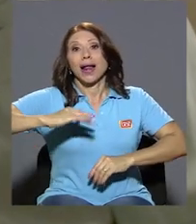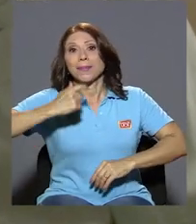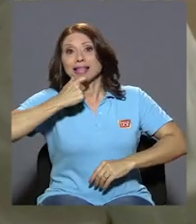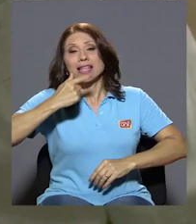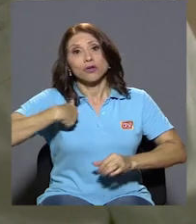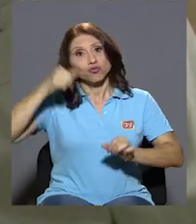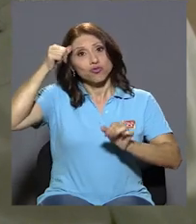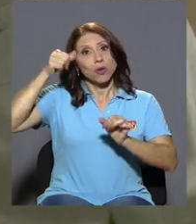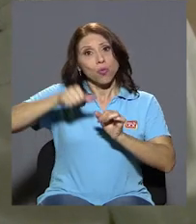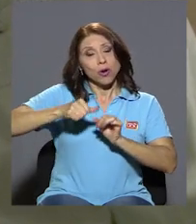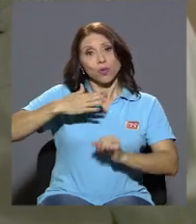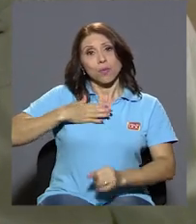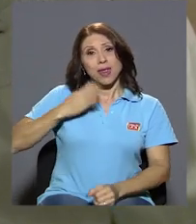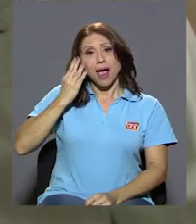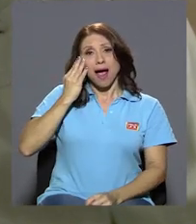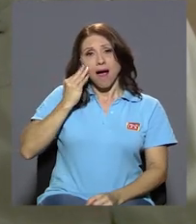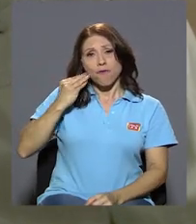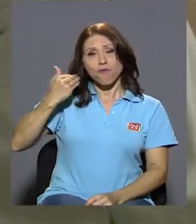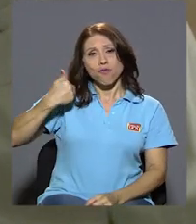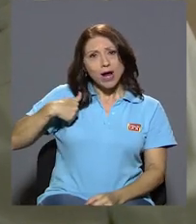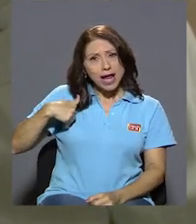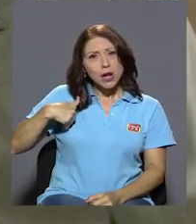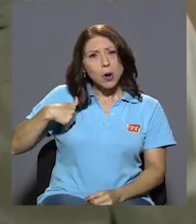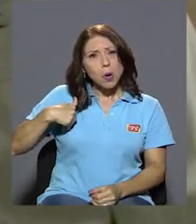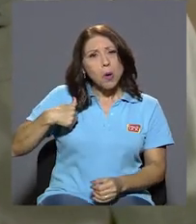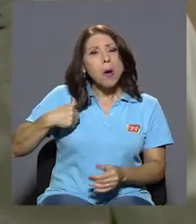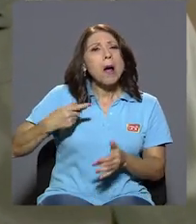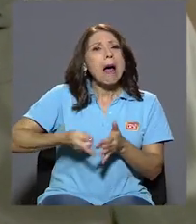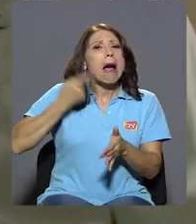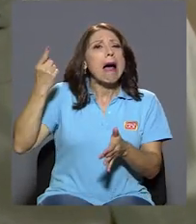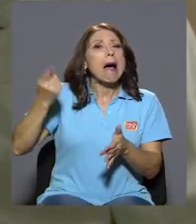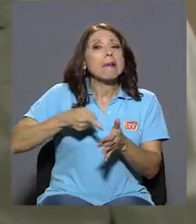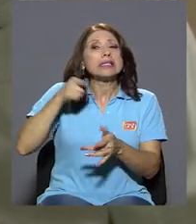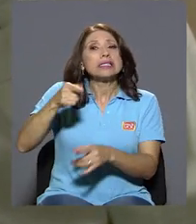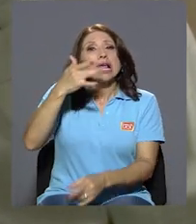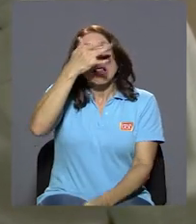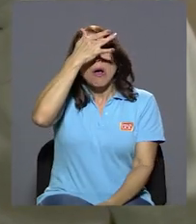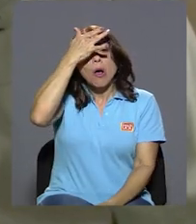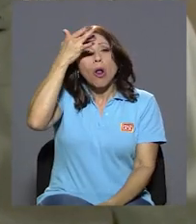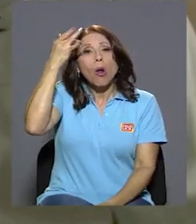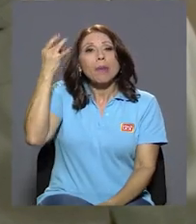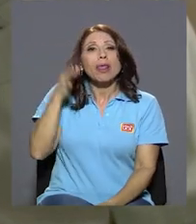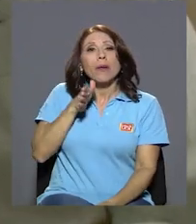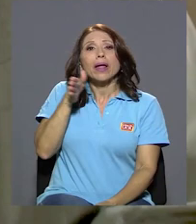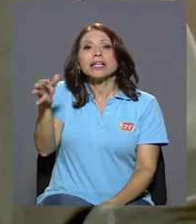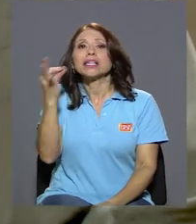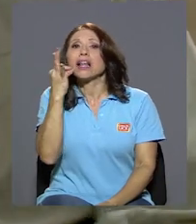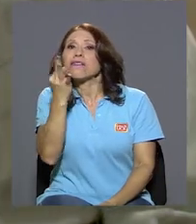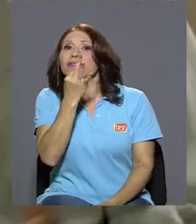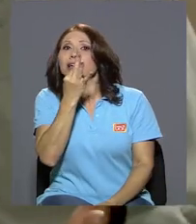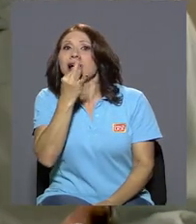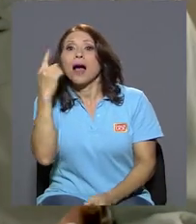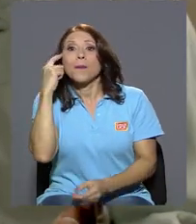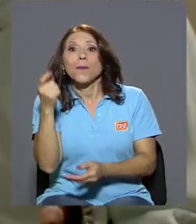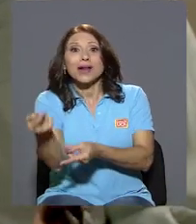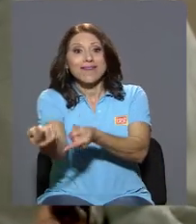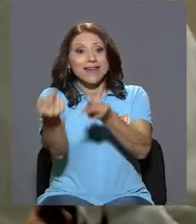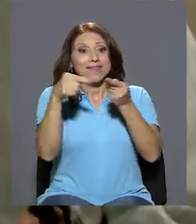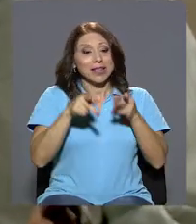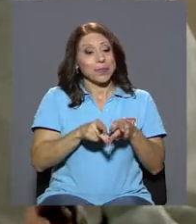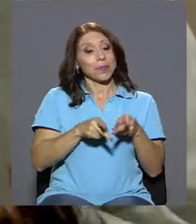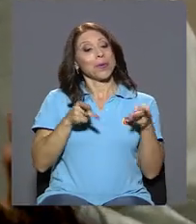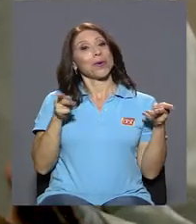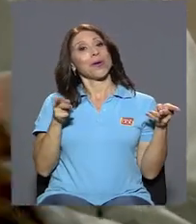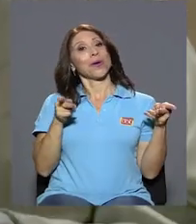recuerdo a mi abuelo más de un más de una vez olvidándose ir a la finca mientras porque le había llegado el final de